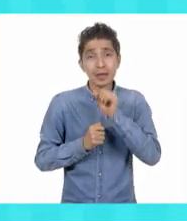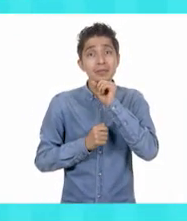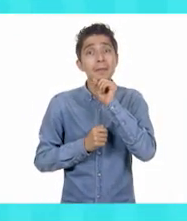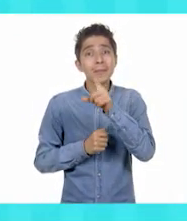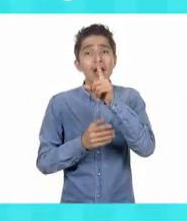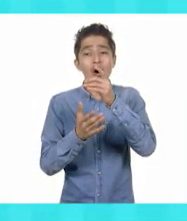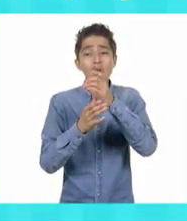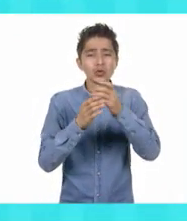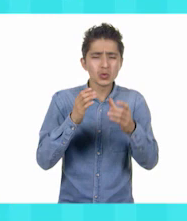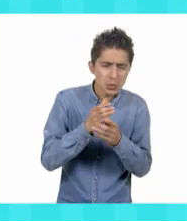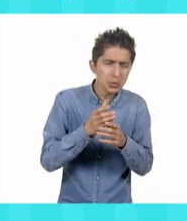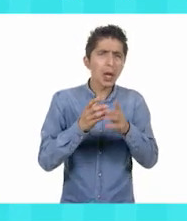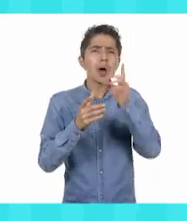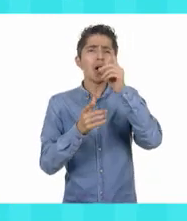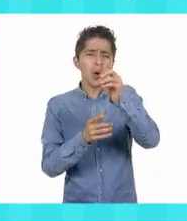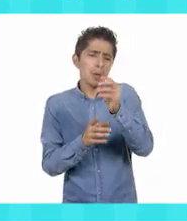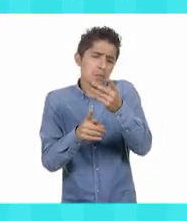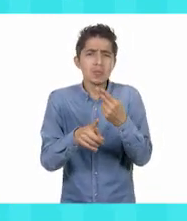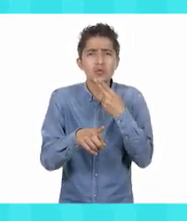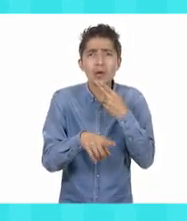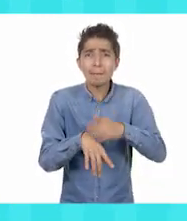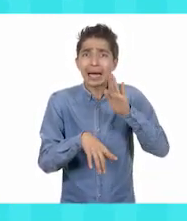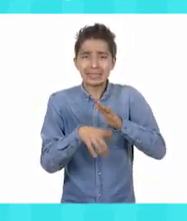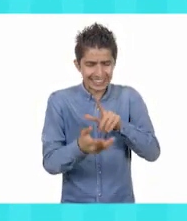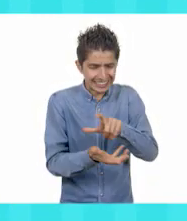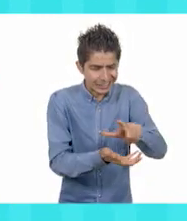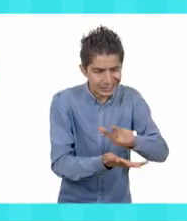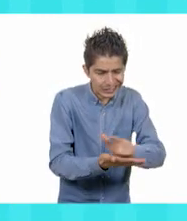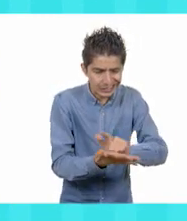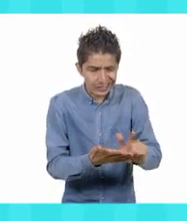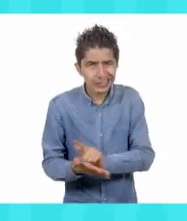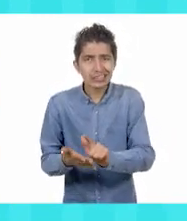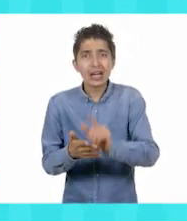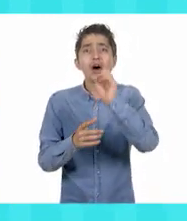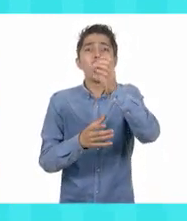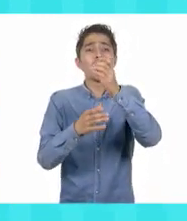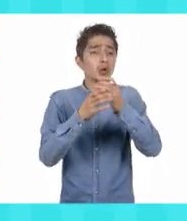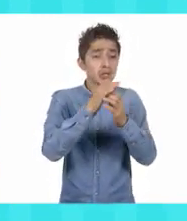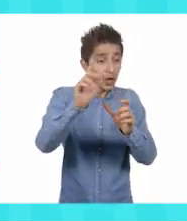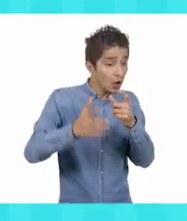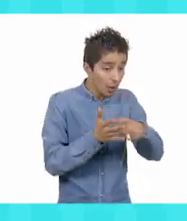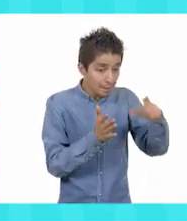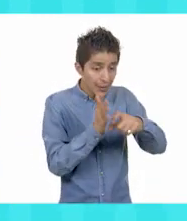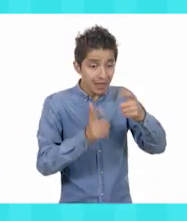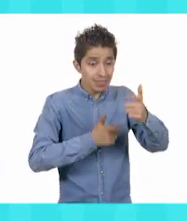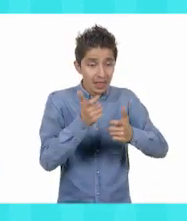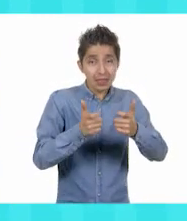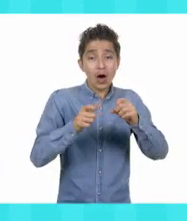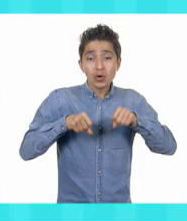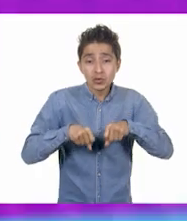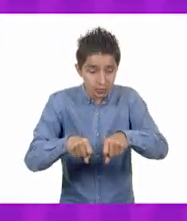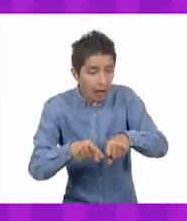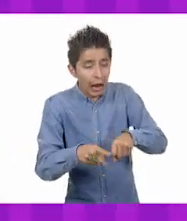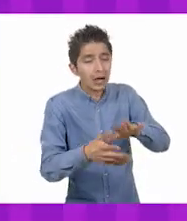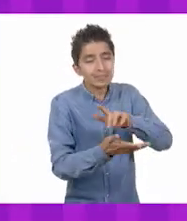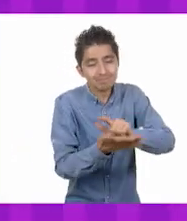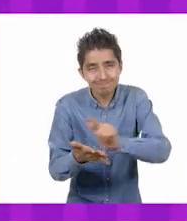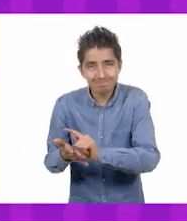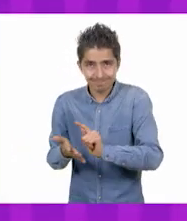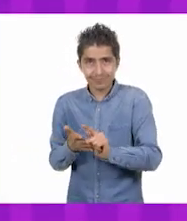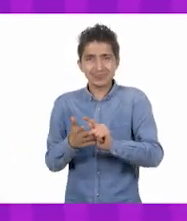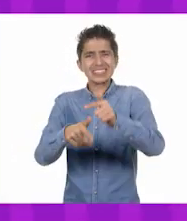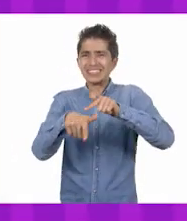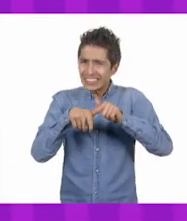las superficies de los objetos que más utilizas. También las cosas que compres en la tienda o en el supermercado.